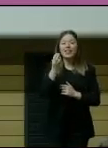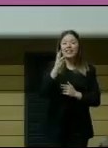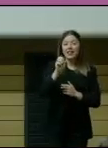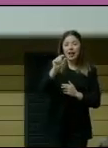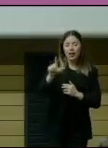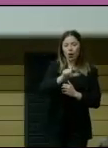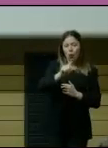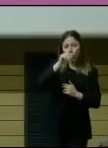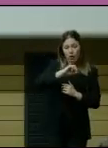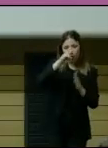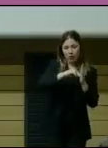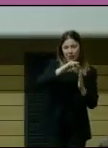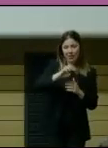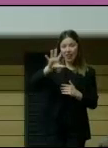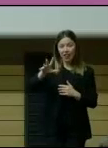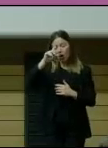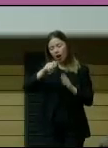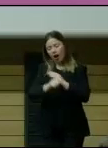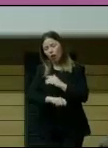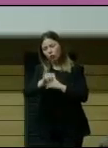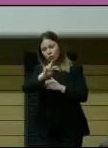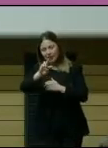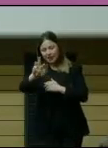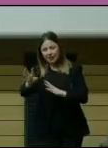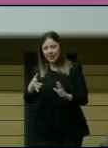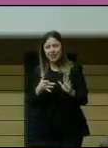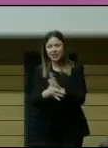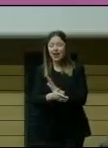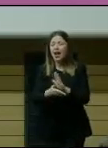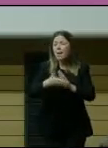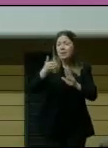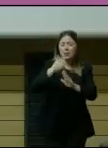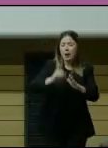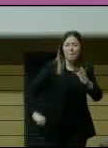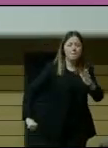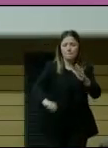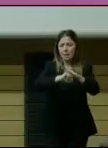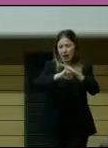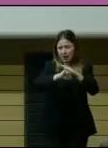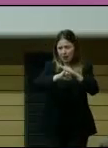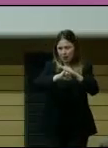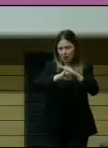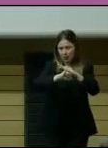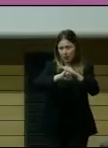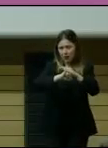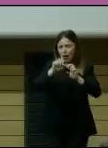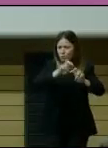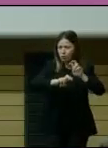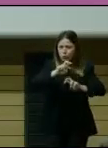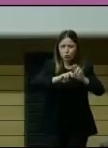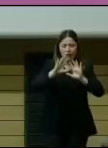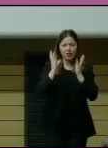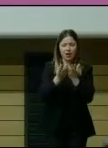de julio del 23 y el 5 de agosto del 23 fue máxima tendencia. El 100 es máxima tendencia, fue lo que más se buscó